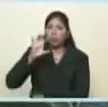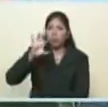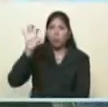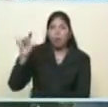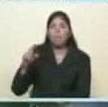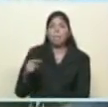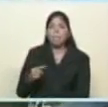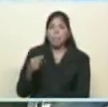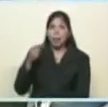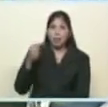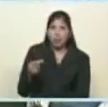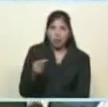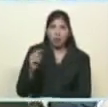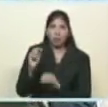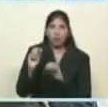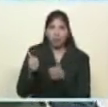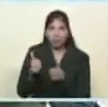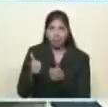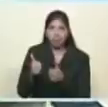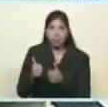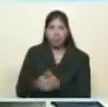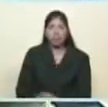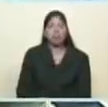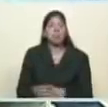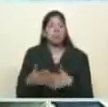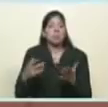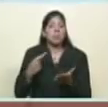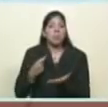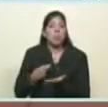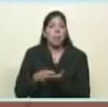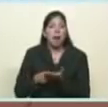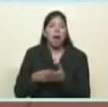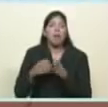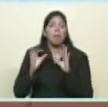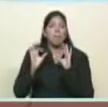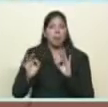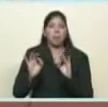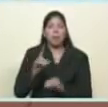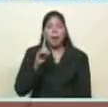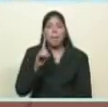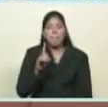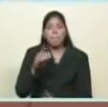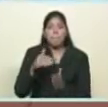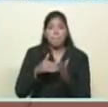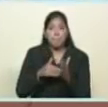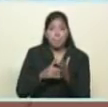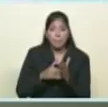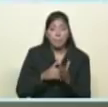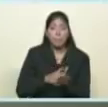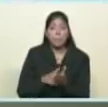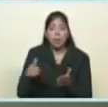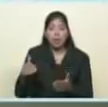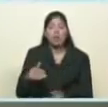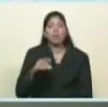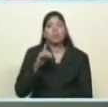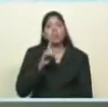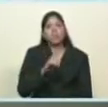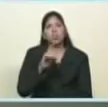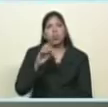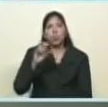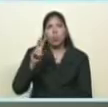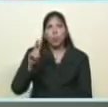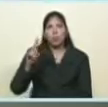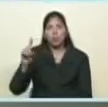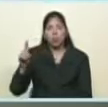del día de mañana, en que pagaremos puntualmente los 1.121 millones de dólares a